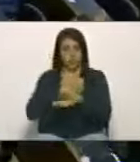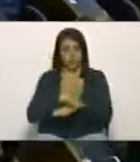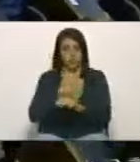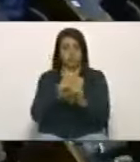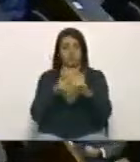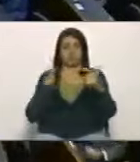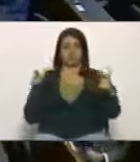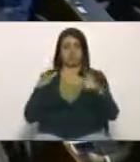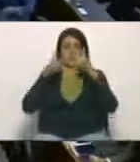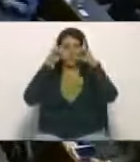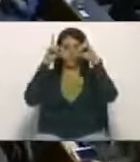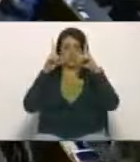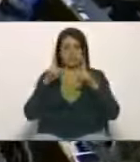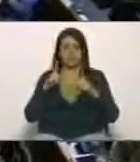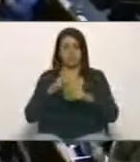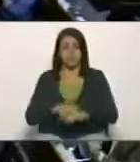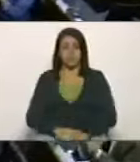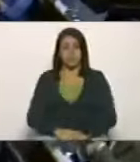amplia unanimidad.